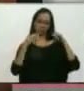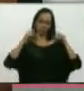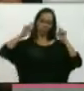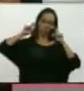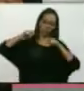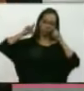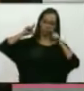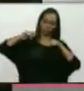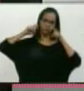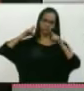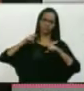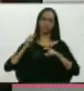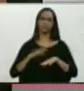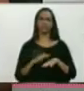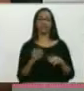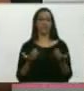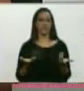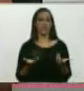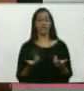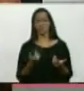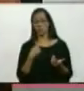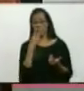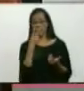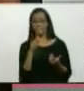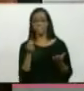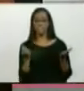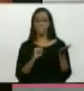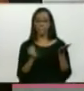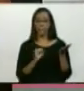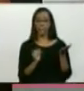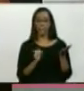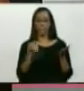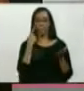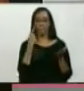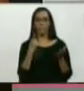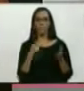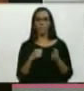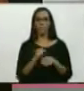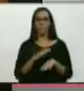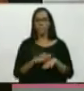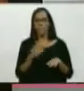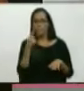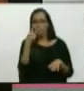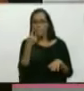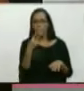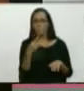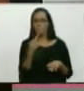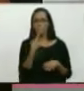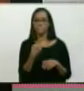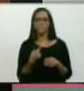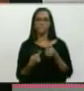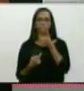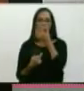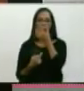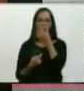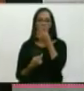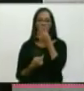rato, porque además ha salido información. Yo ayer veía al mazo dando y yo me quedé sorprendido cuando